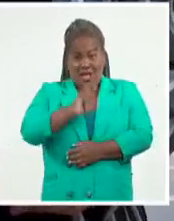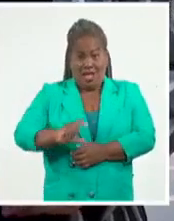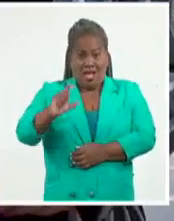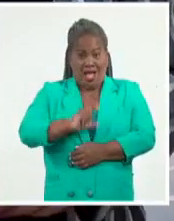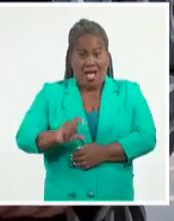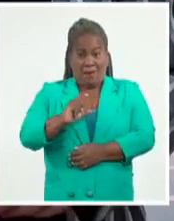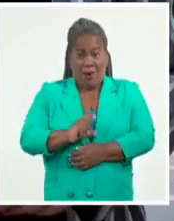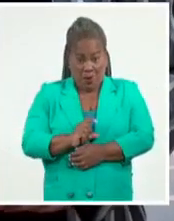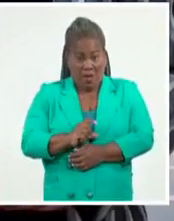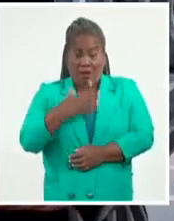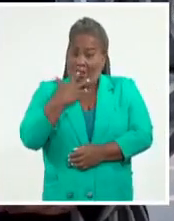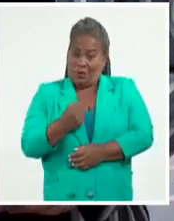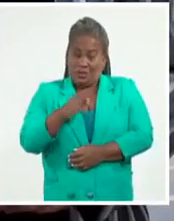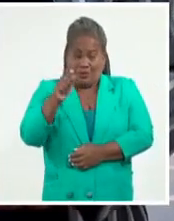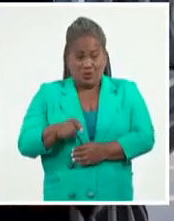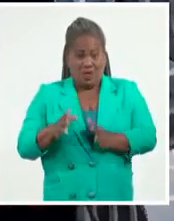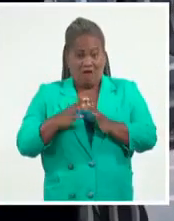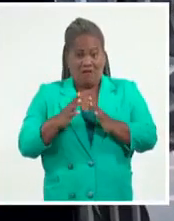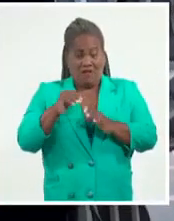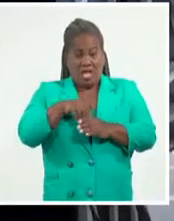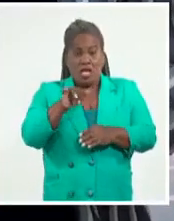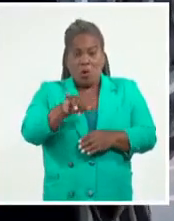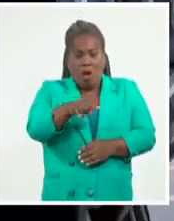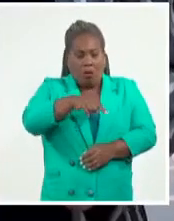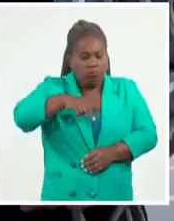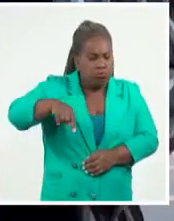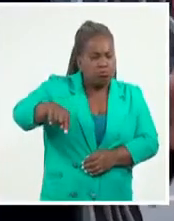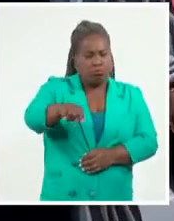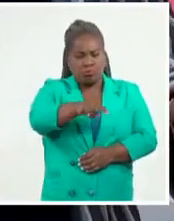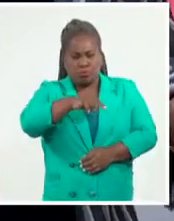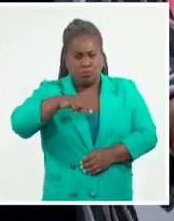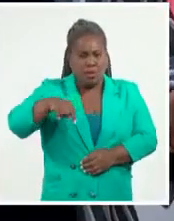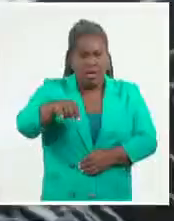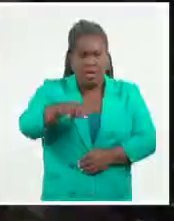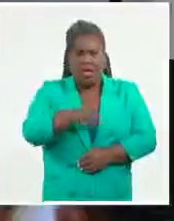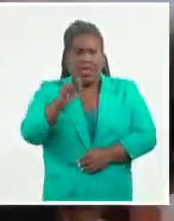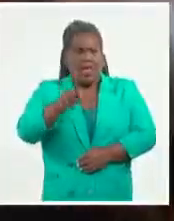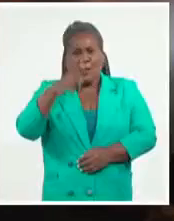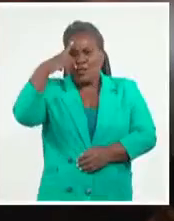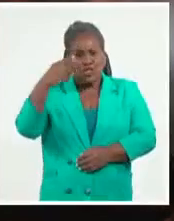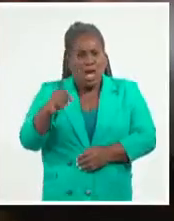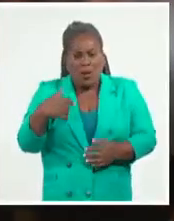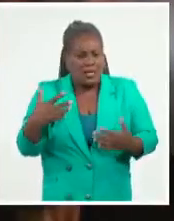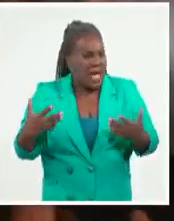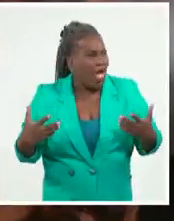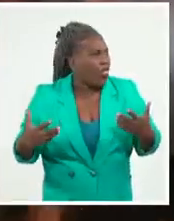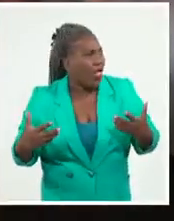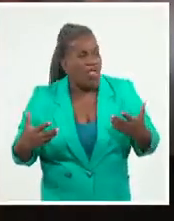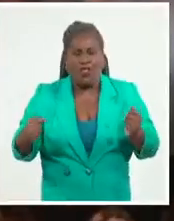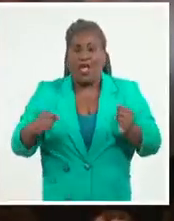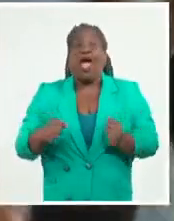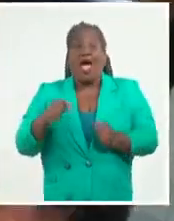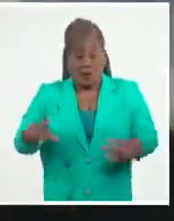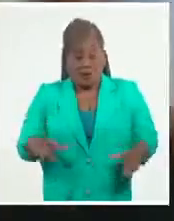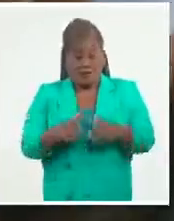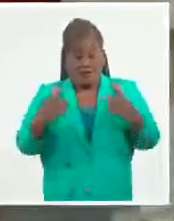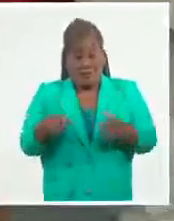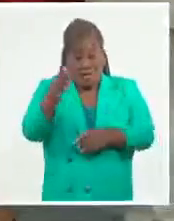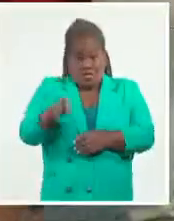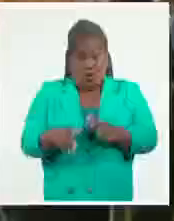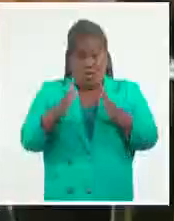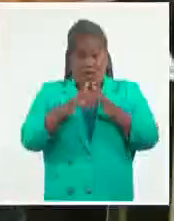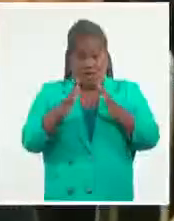vivimos en ella. Se muestra como un laberinto en el cual muchos caen sin saber cómo. Por el aniversario, los pobladores celebran